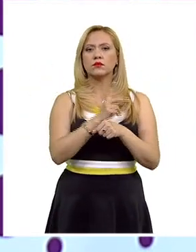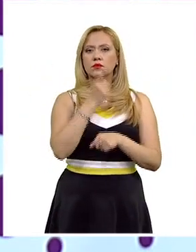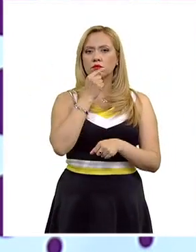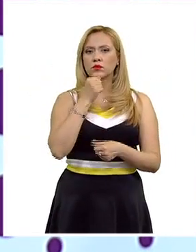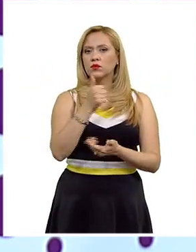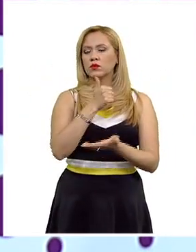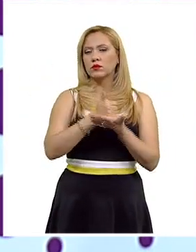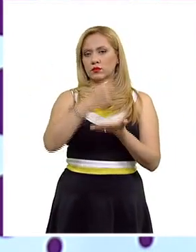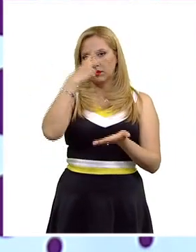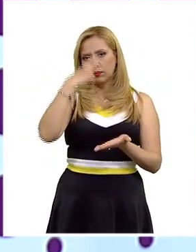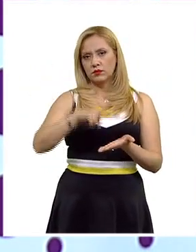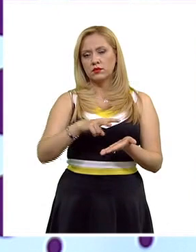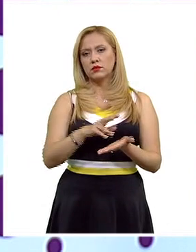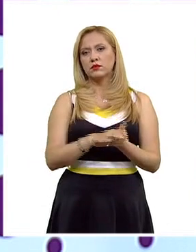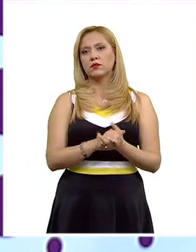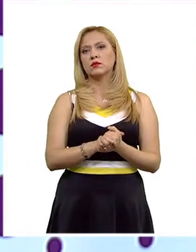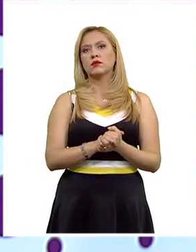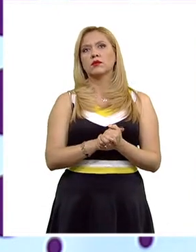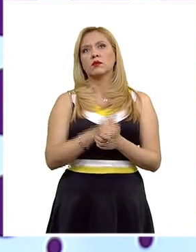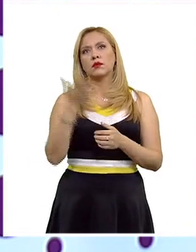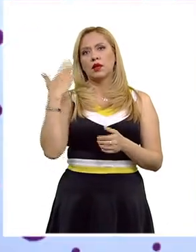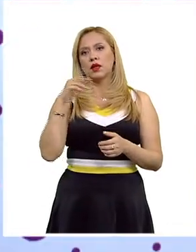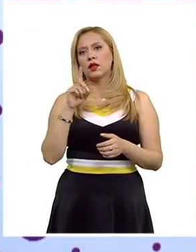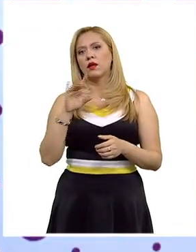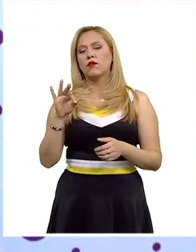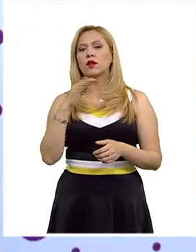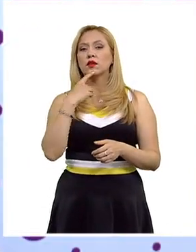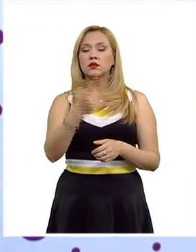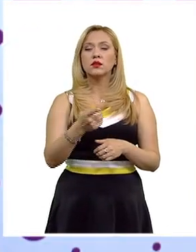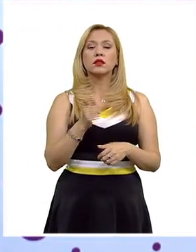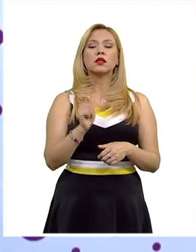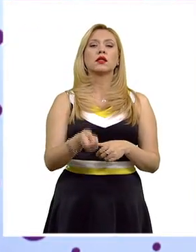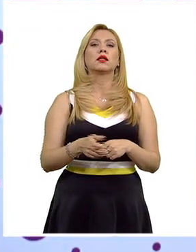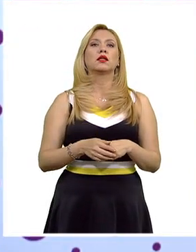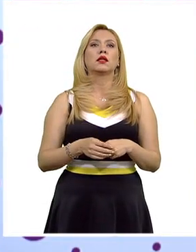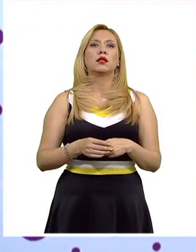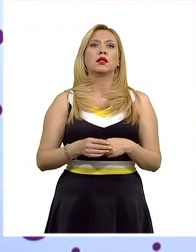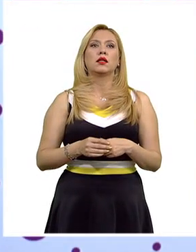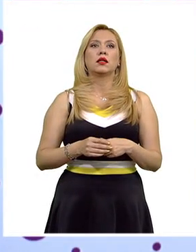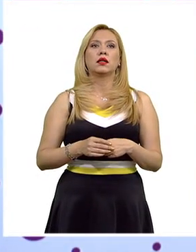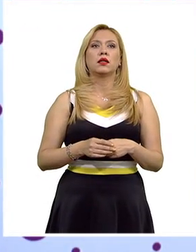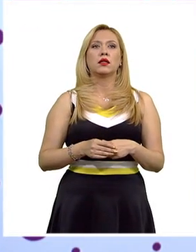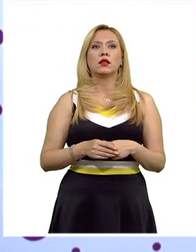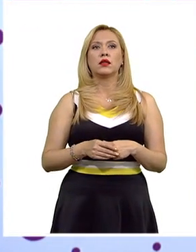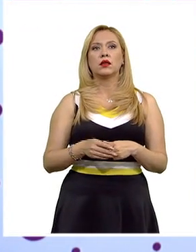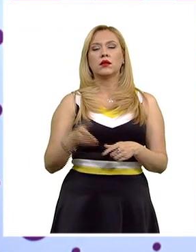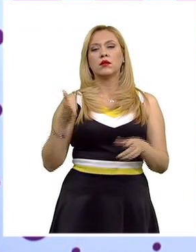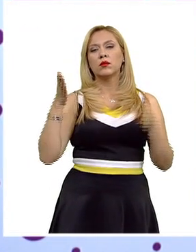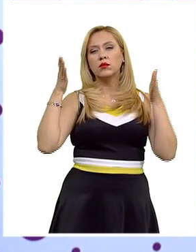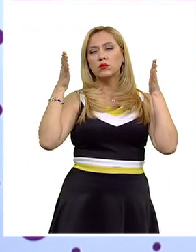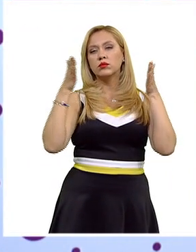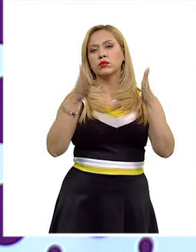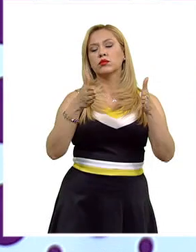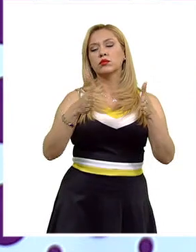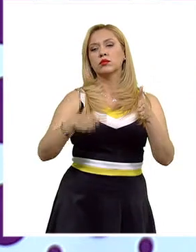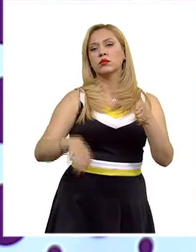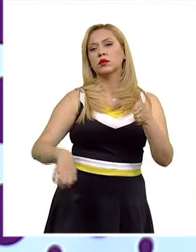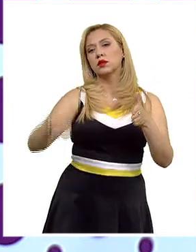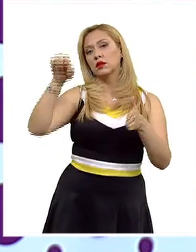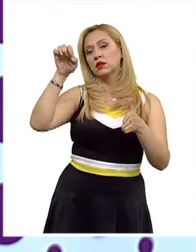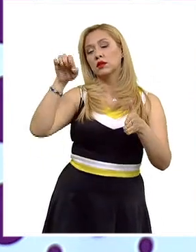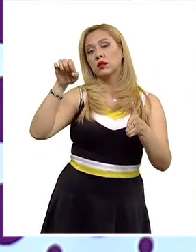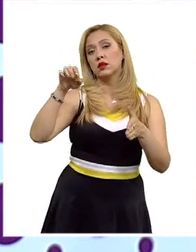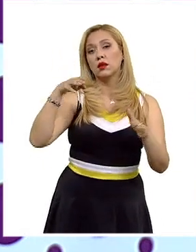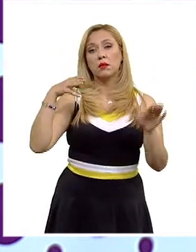Ciudad de México, bueno, cuando era todavía Distrito Federal, reveló, es que se concentra la edad de agresores, por ejemplo, en